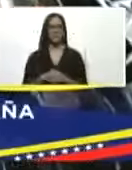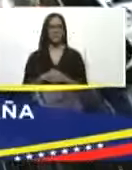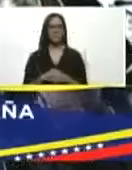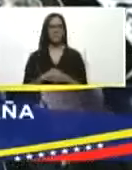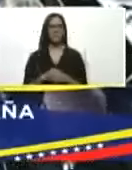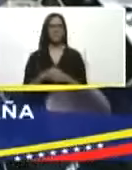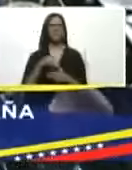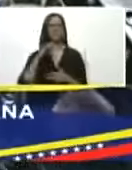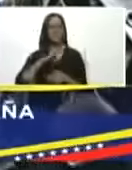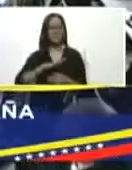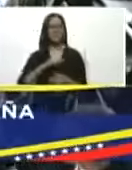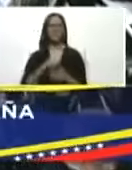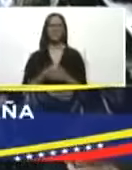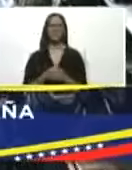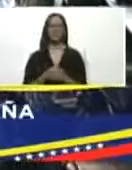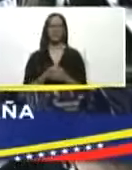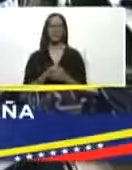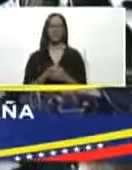Estábamos